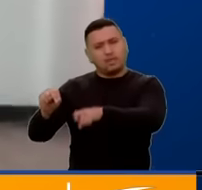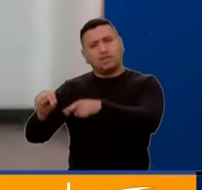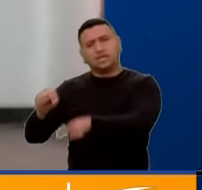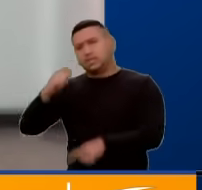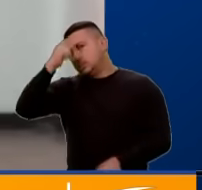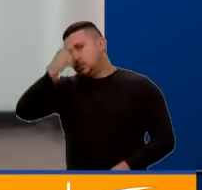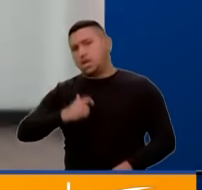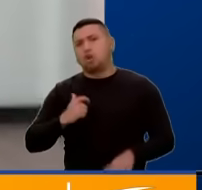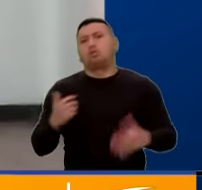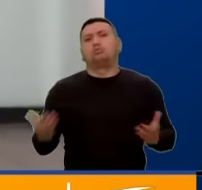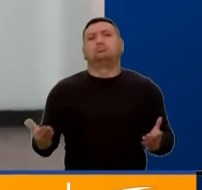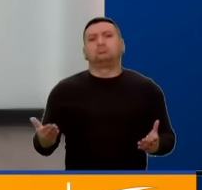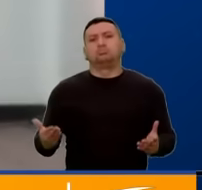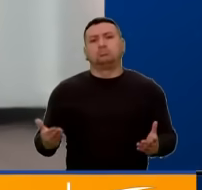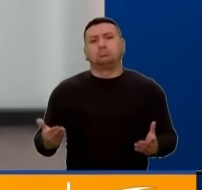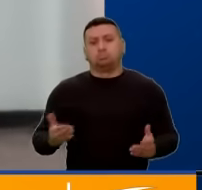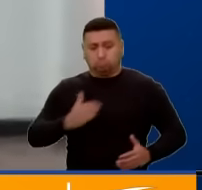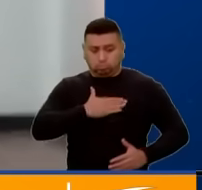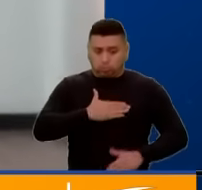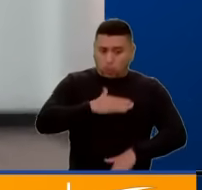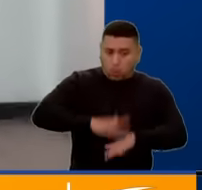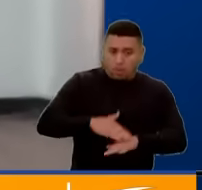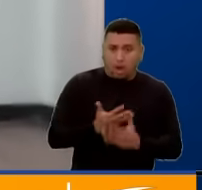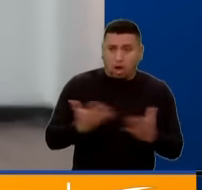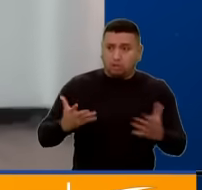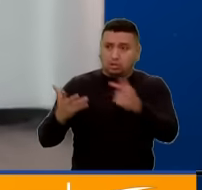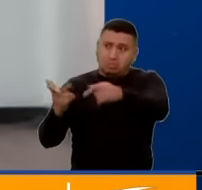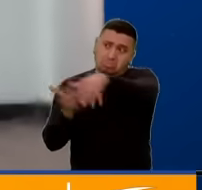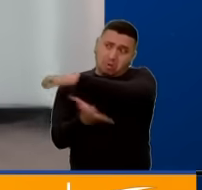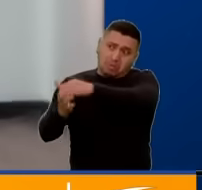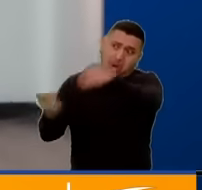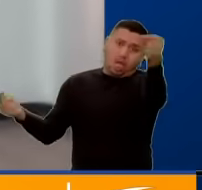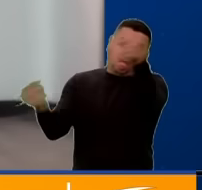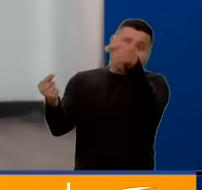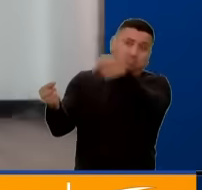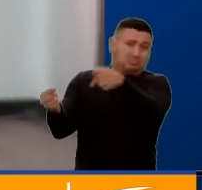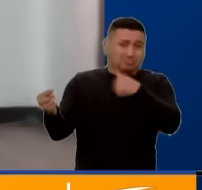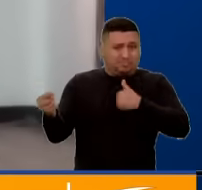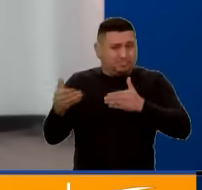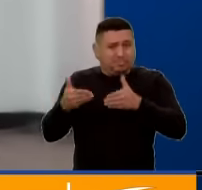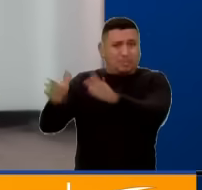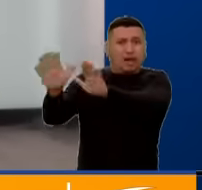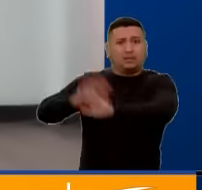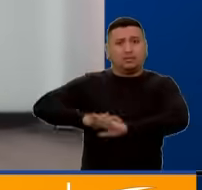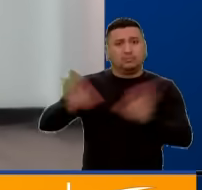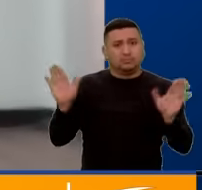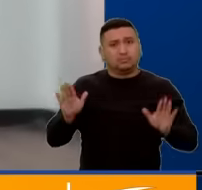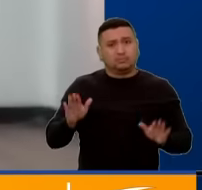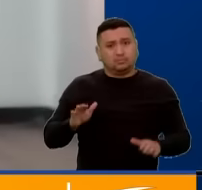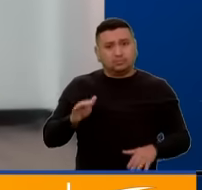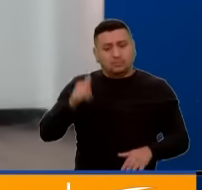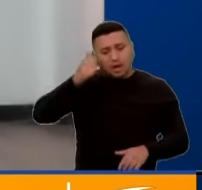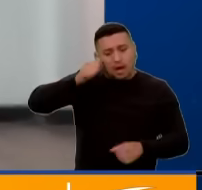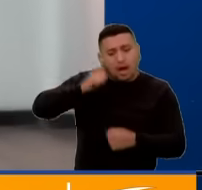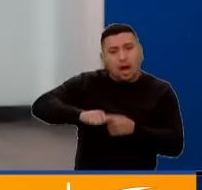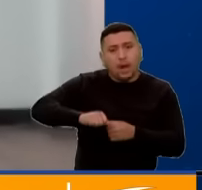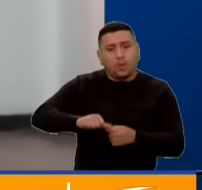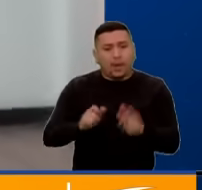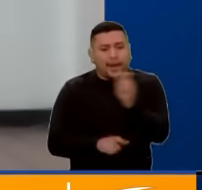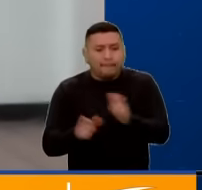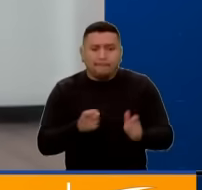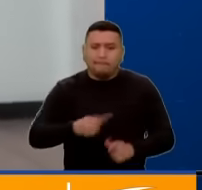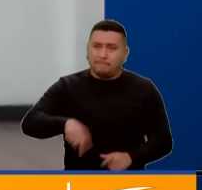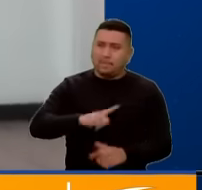en este conflicto. Por supuesto, que nos saquen de ese conflicto, que ya los araucanos estamos realmente bastante